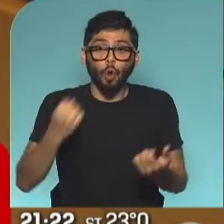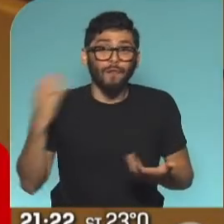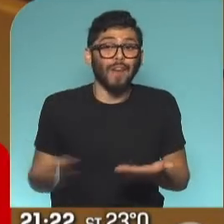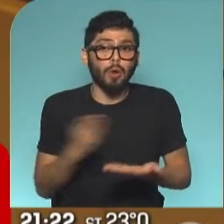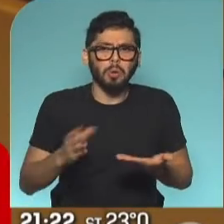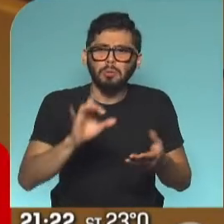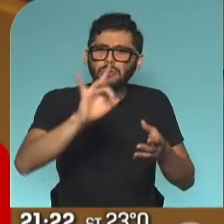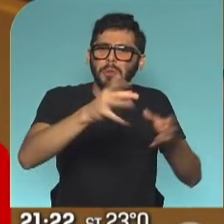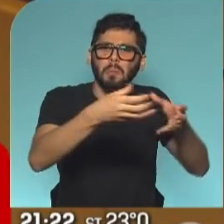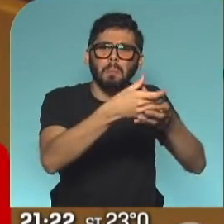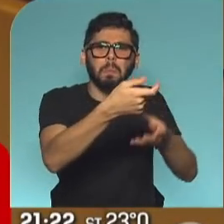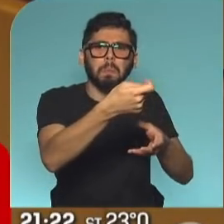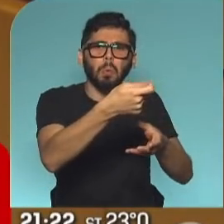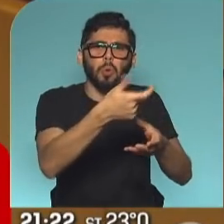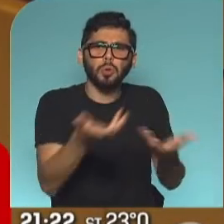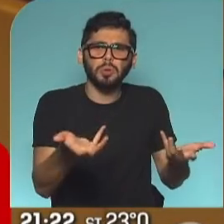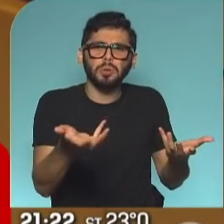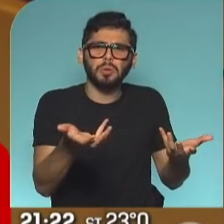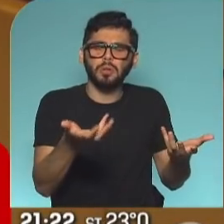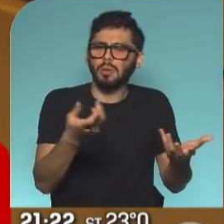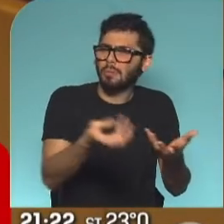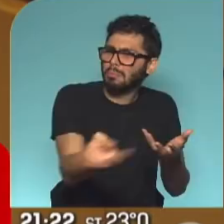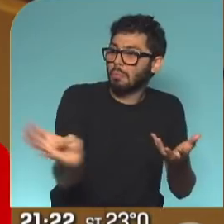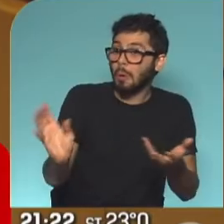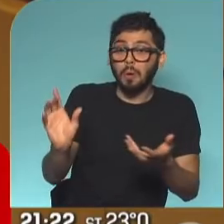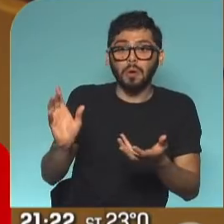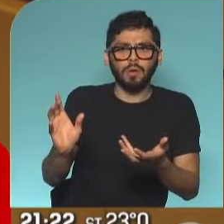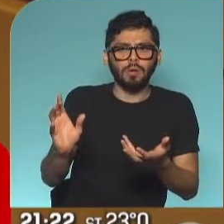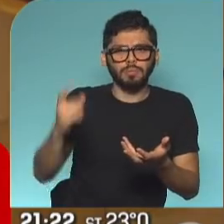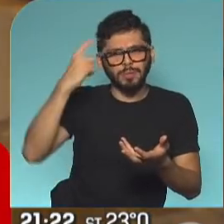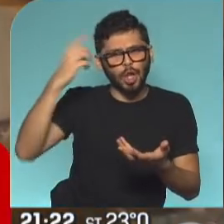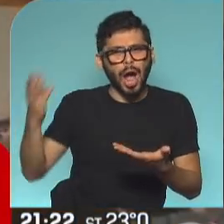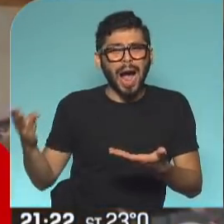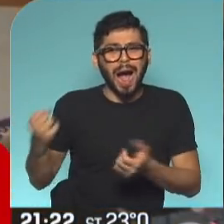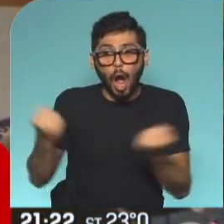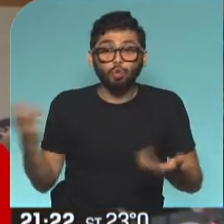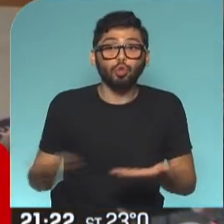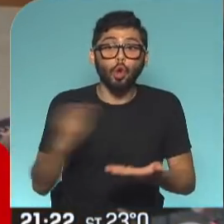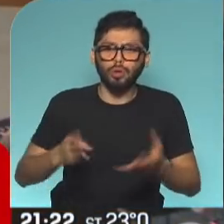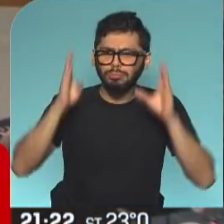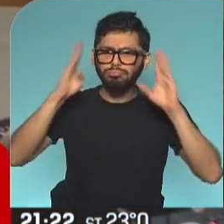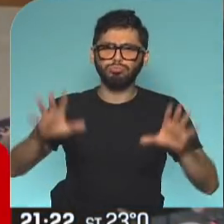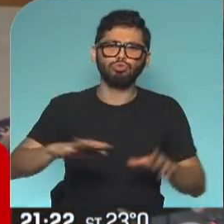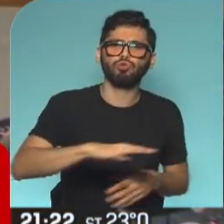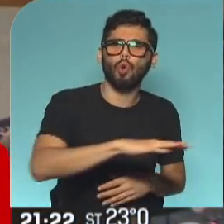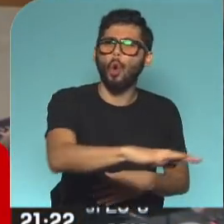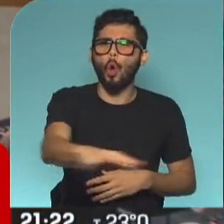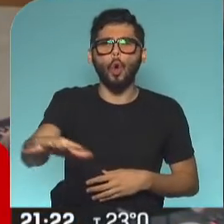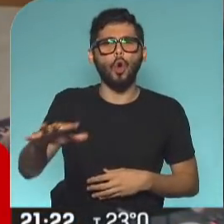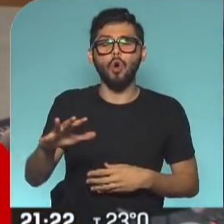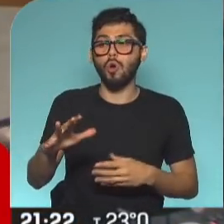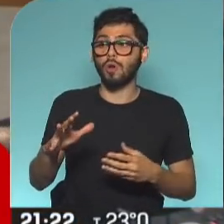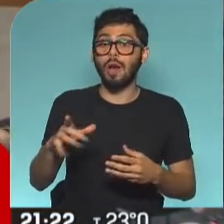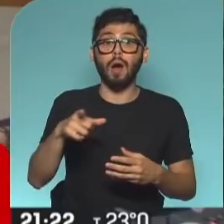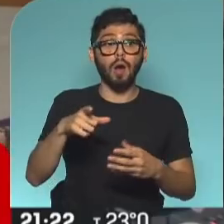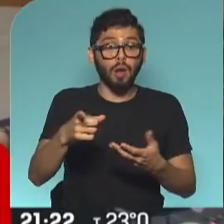empezó a pensar en producir los autos en masa, para que todos tuvieran acceso a lo que hoy es un automóvil, que